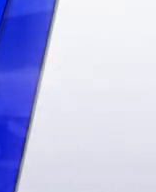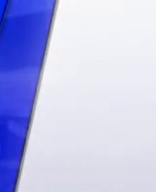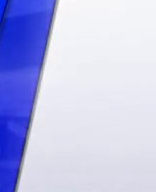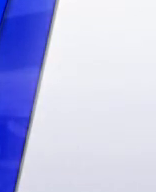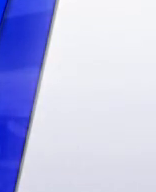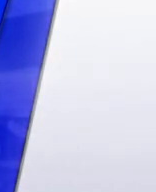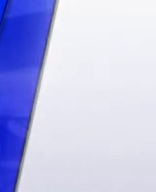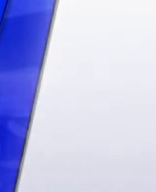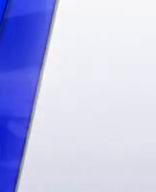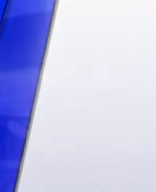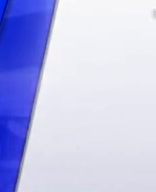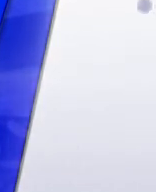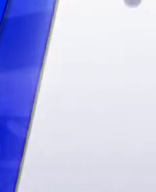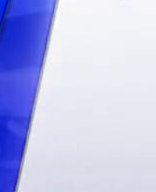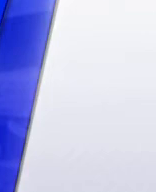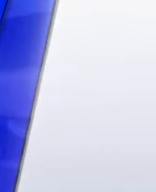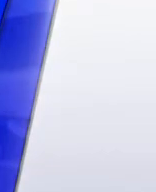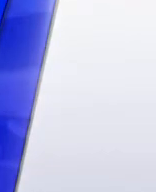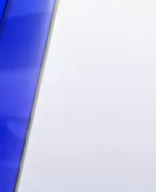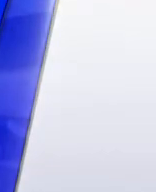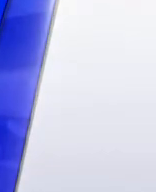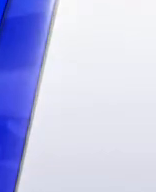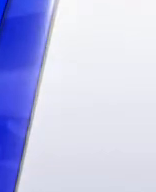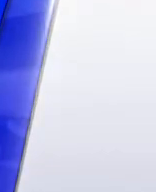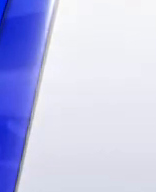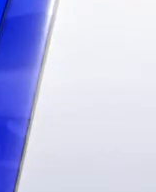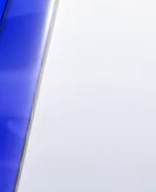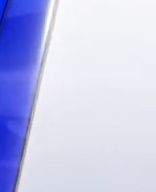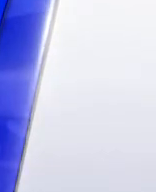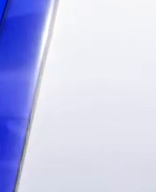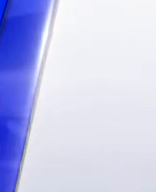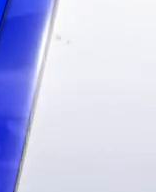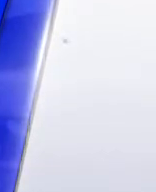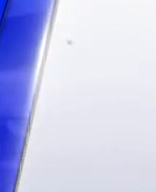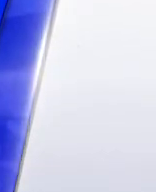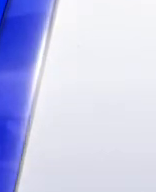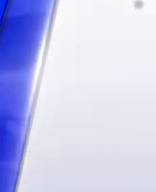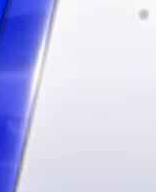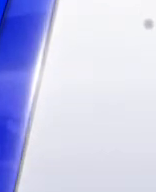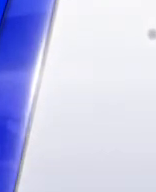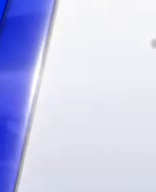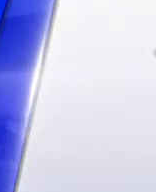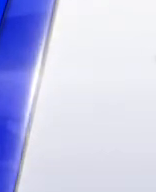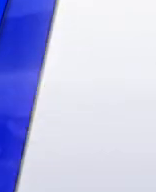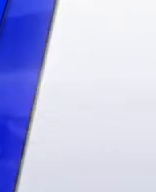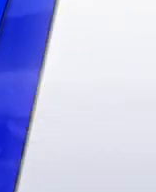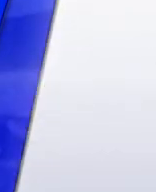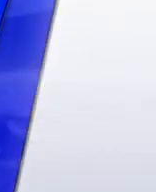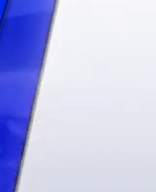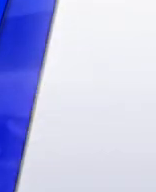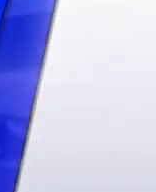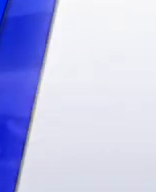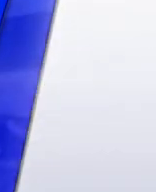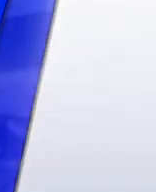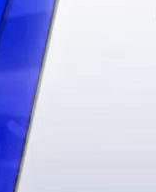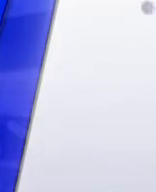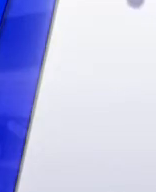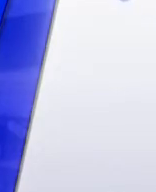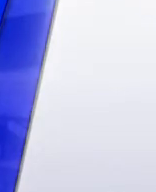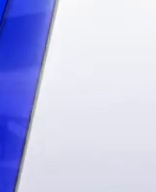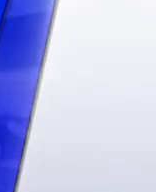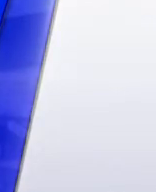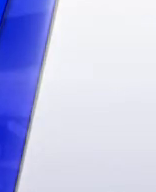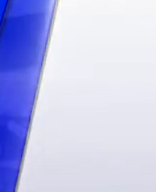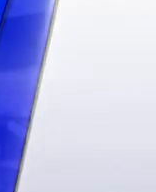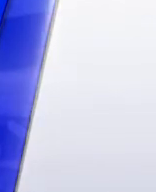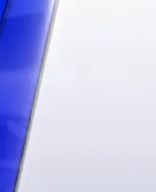y Petroecuador. Consejo Nacional Electoral en espera de decreto ejecutivo para convocatoria a consulta popular. Análisis